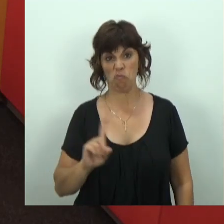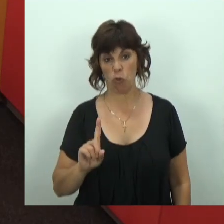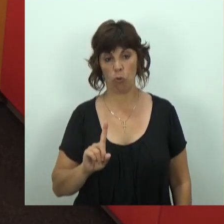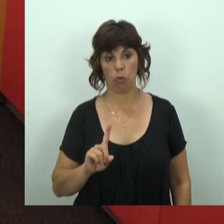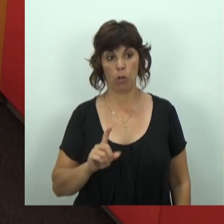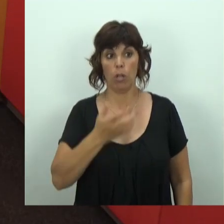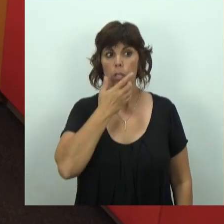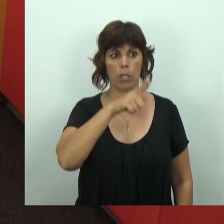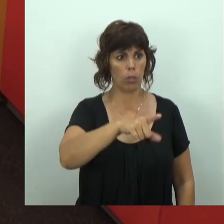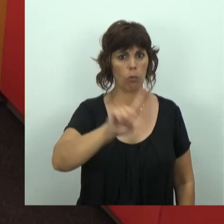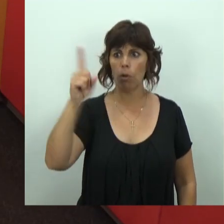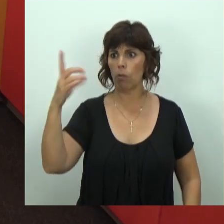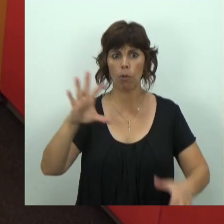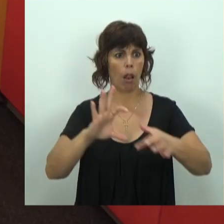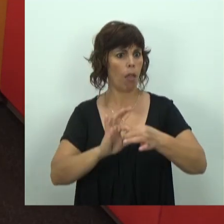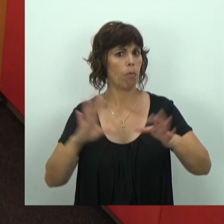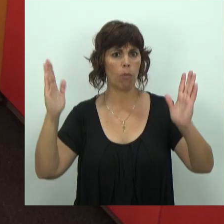Dios.